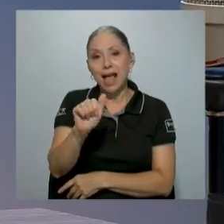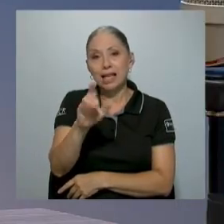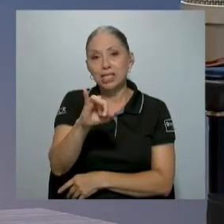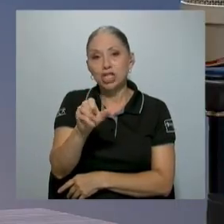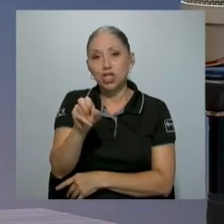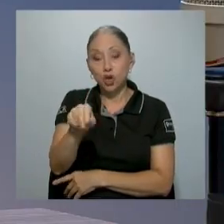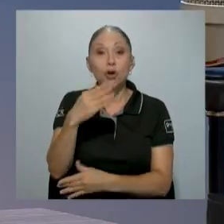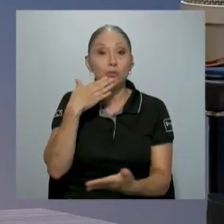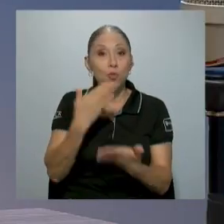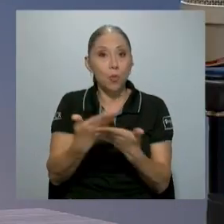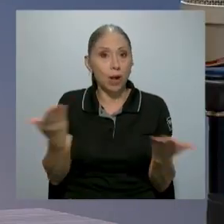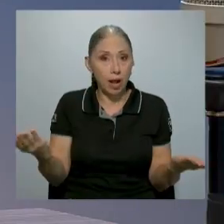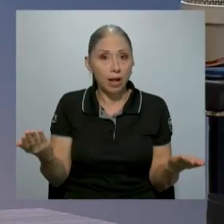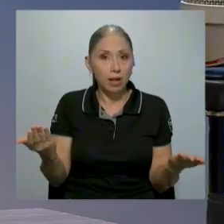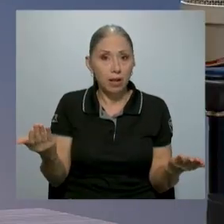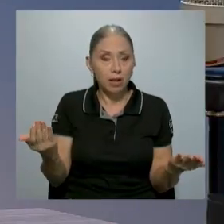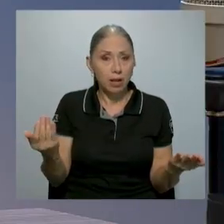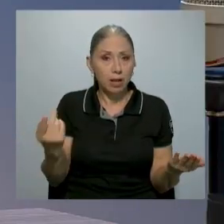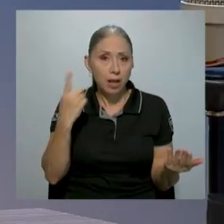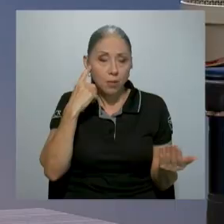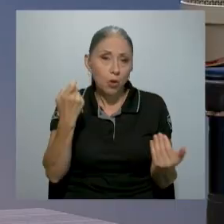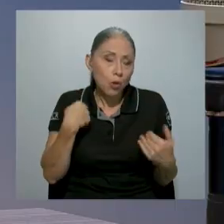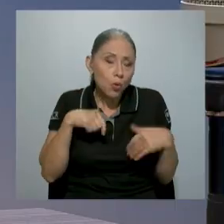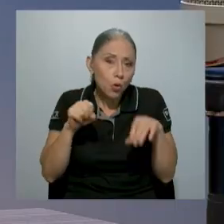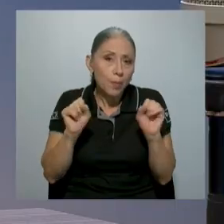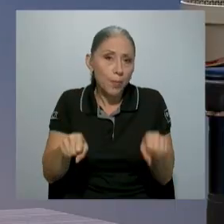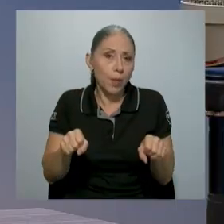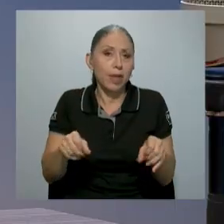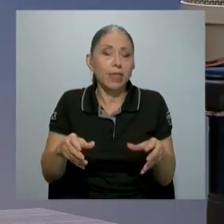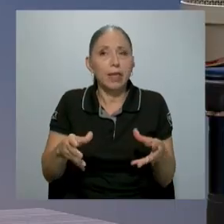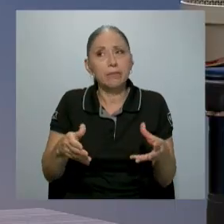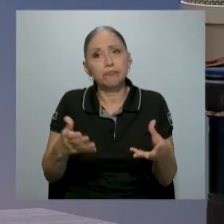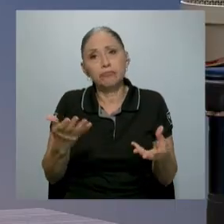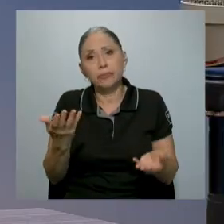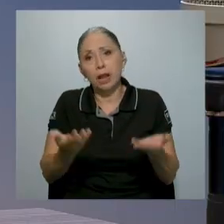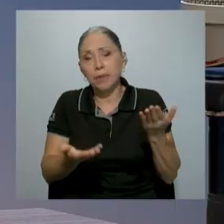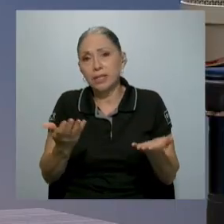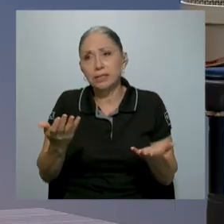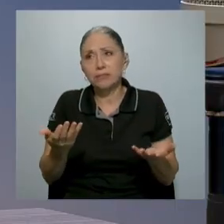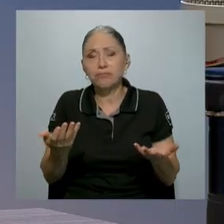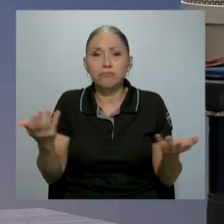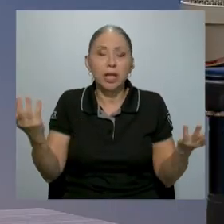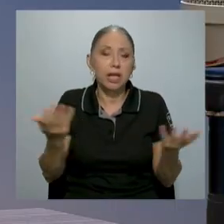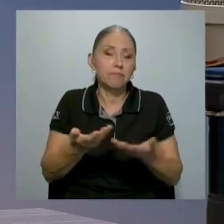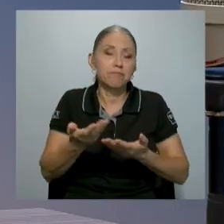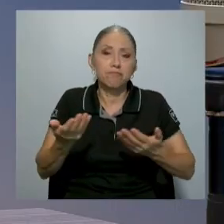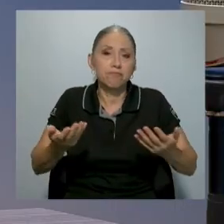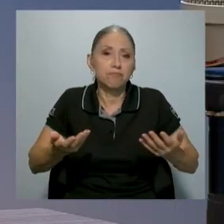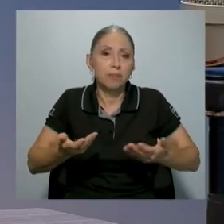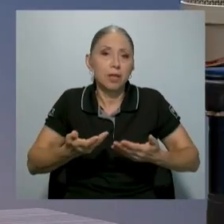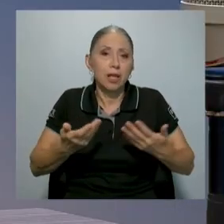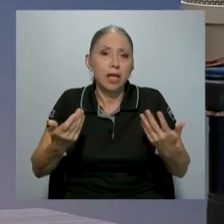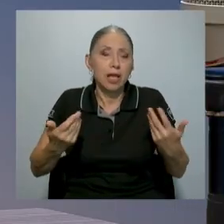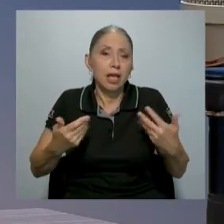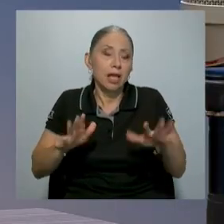parte de... No me llama la atención, más bien